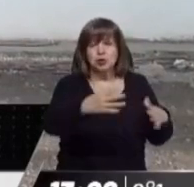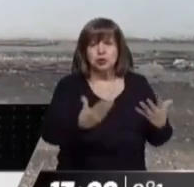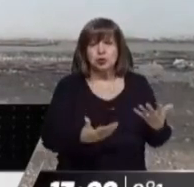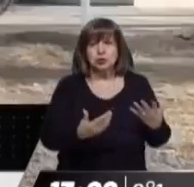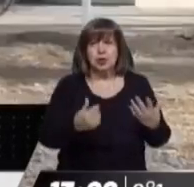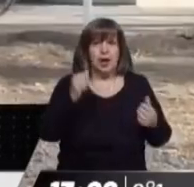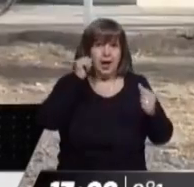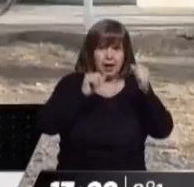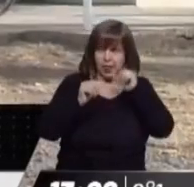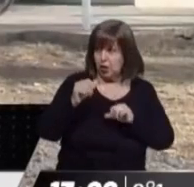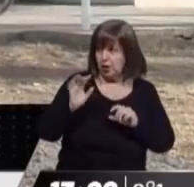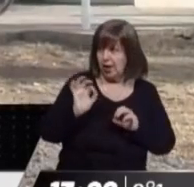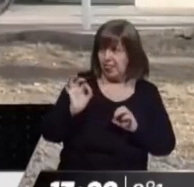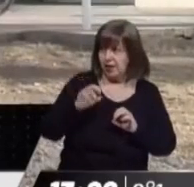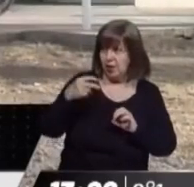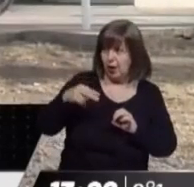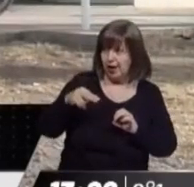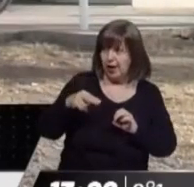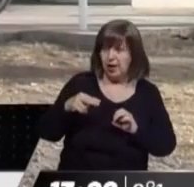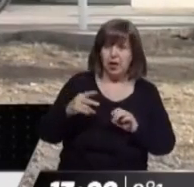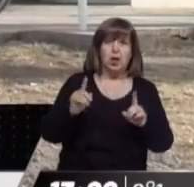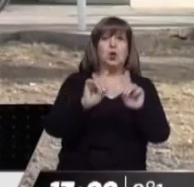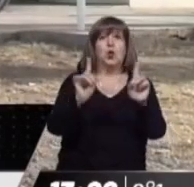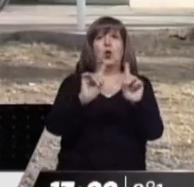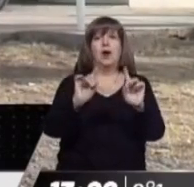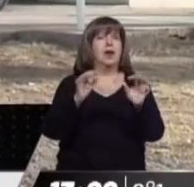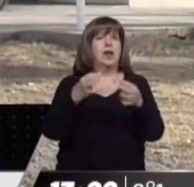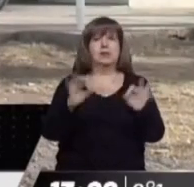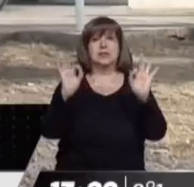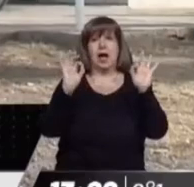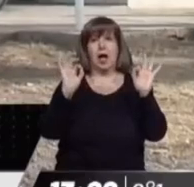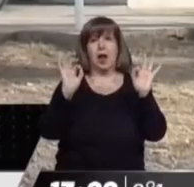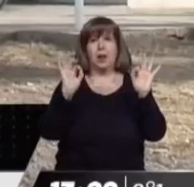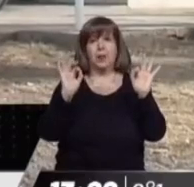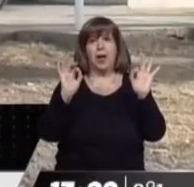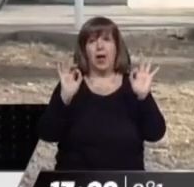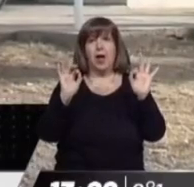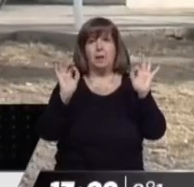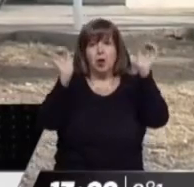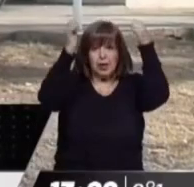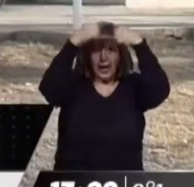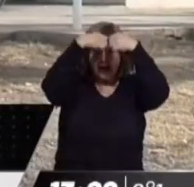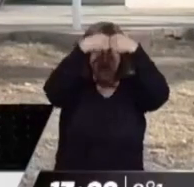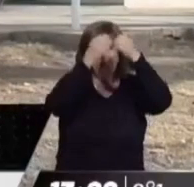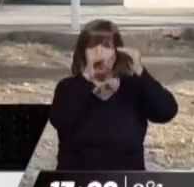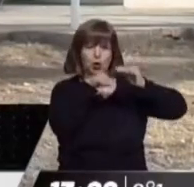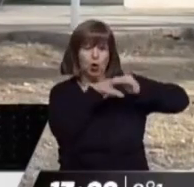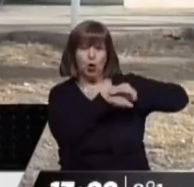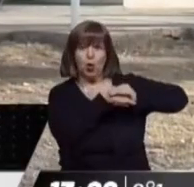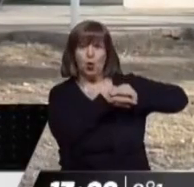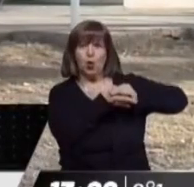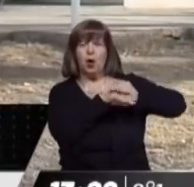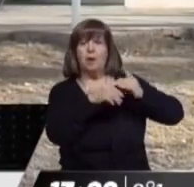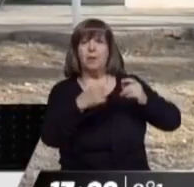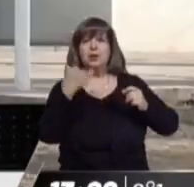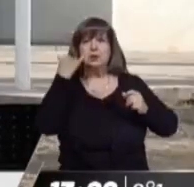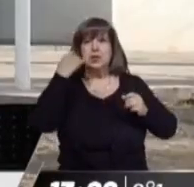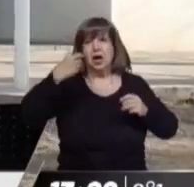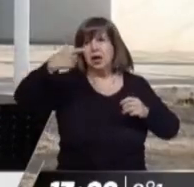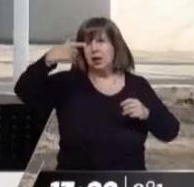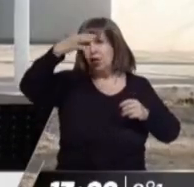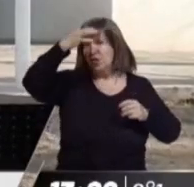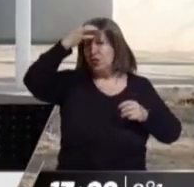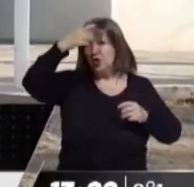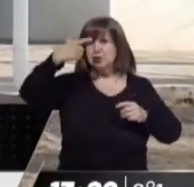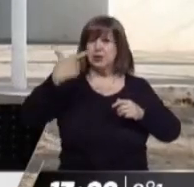no resultaron heridos ni la mujer ni los niños no por suerte pero porque se alcanzaron a a refugiar porque la verdad es que 12 disparos contra la